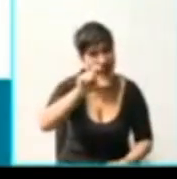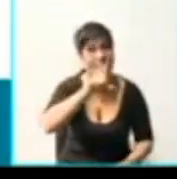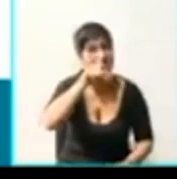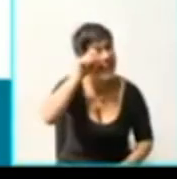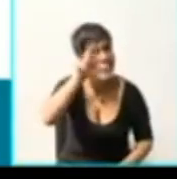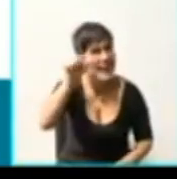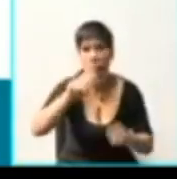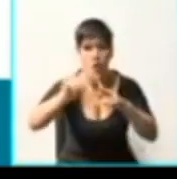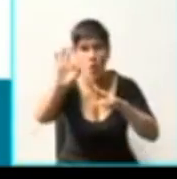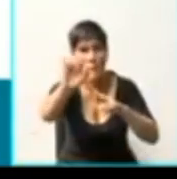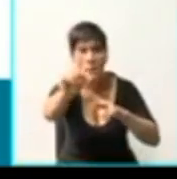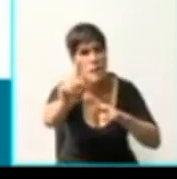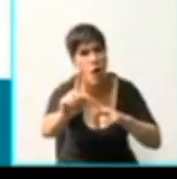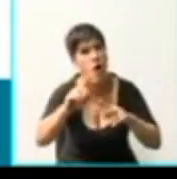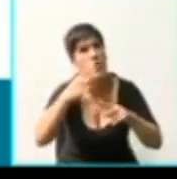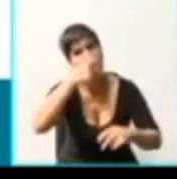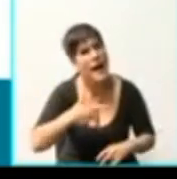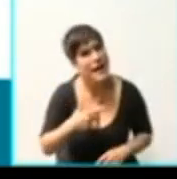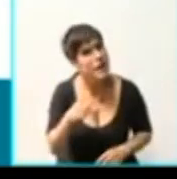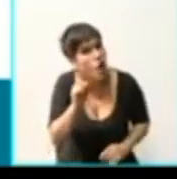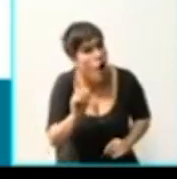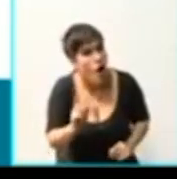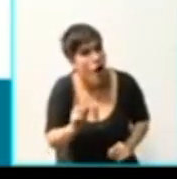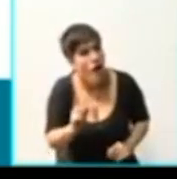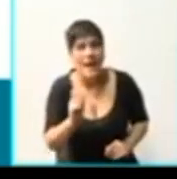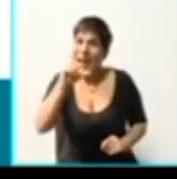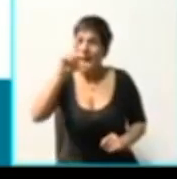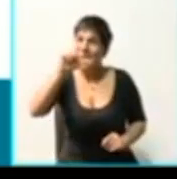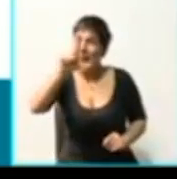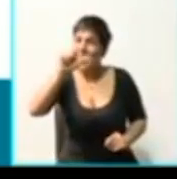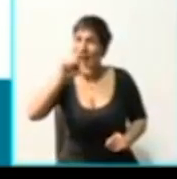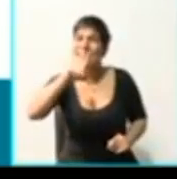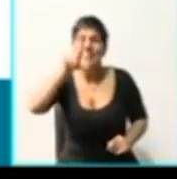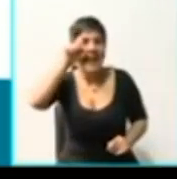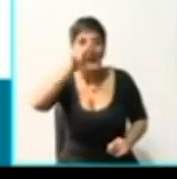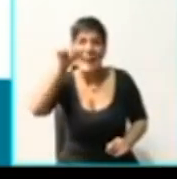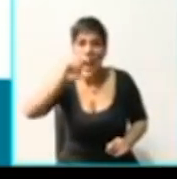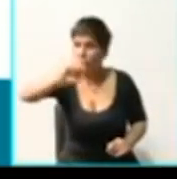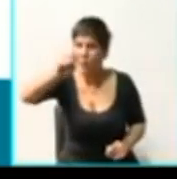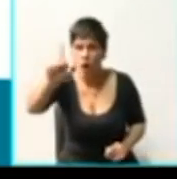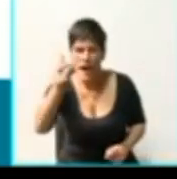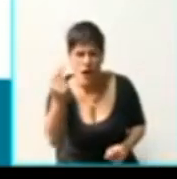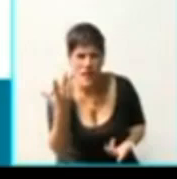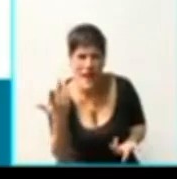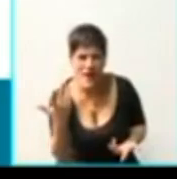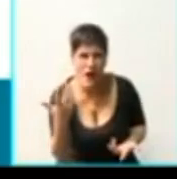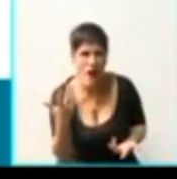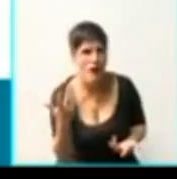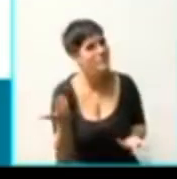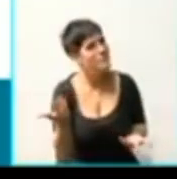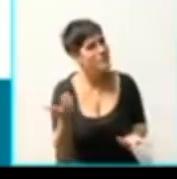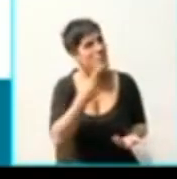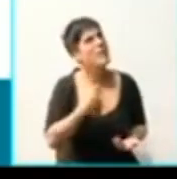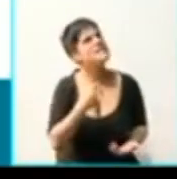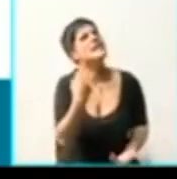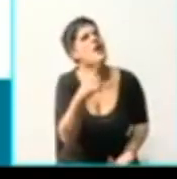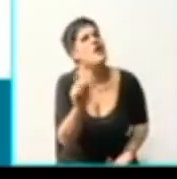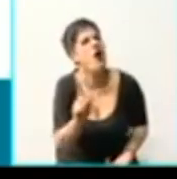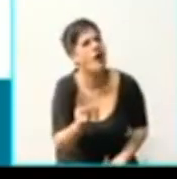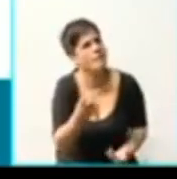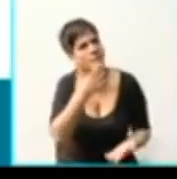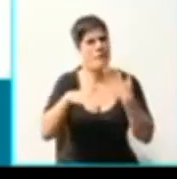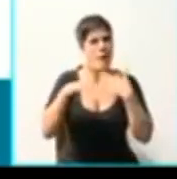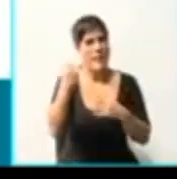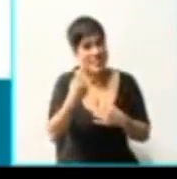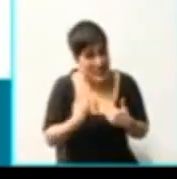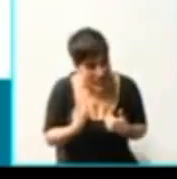va a negar que se quedó con la parte más costosa del proyecto, me va a negar que estuvieron dispuestos a discutir todo